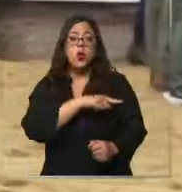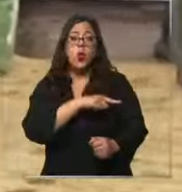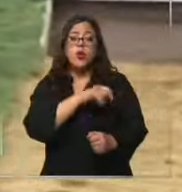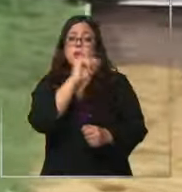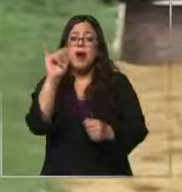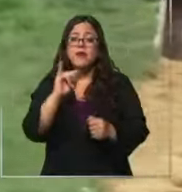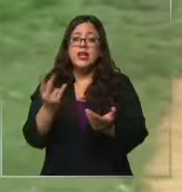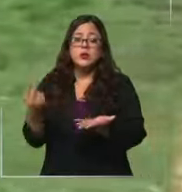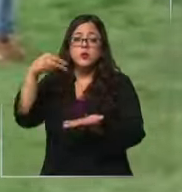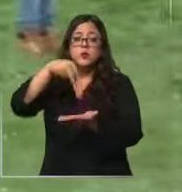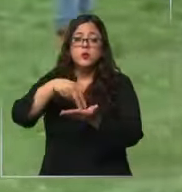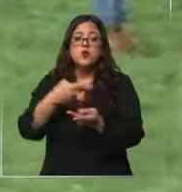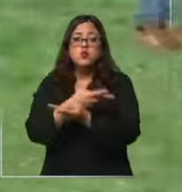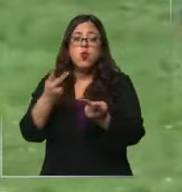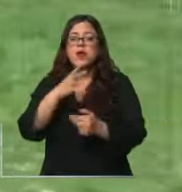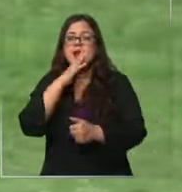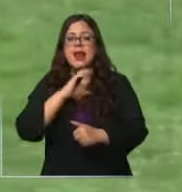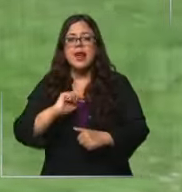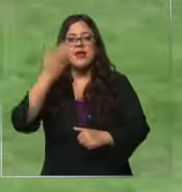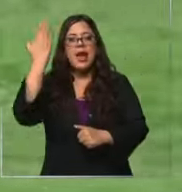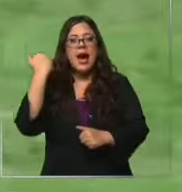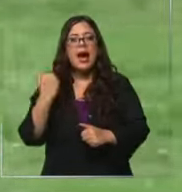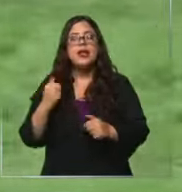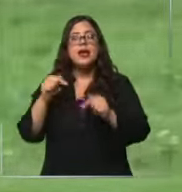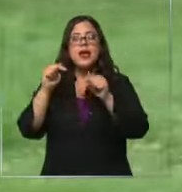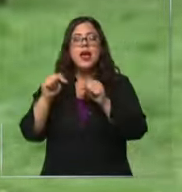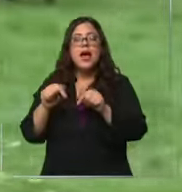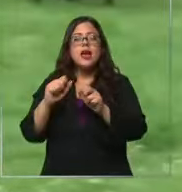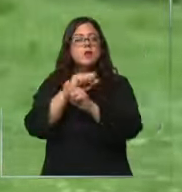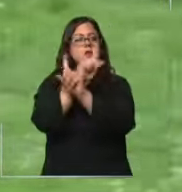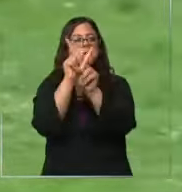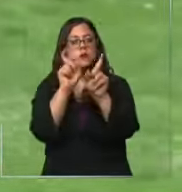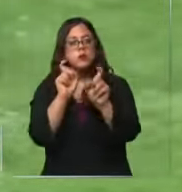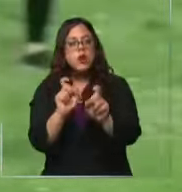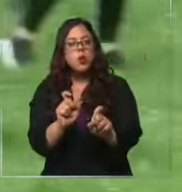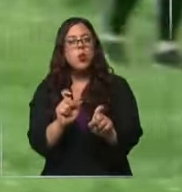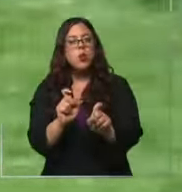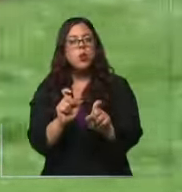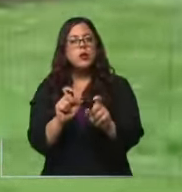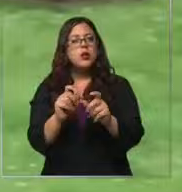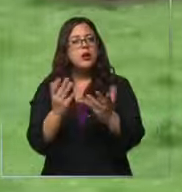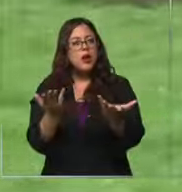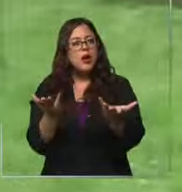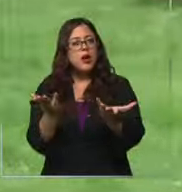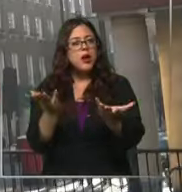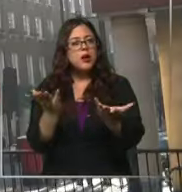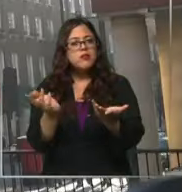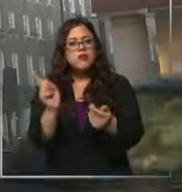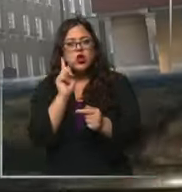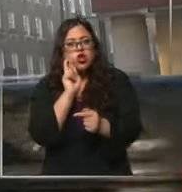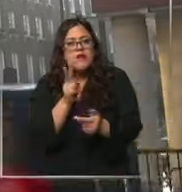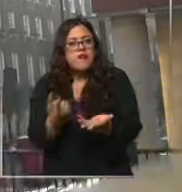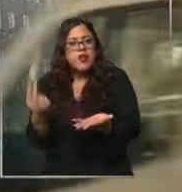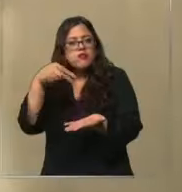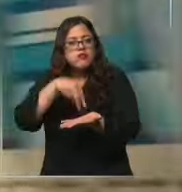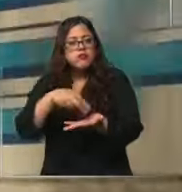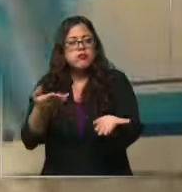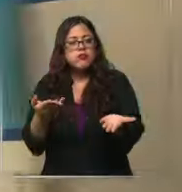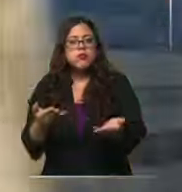Gales en público fue en Navidad, lo que ya abre interrogantes sobre su larga ausencia.